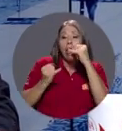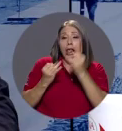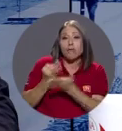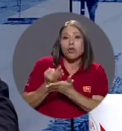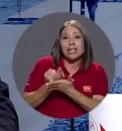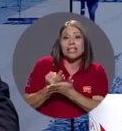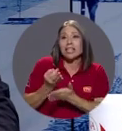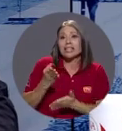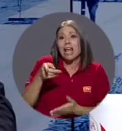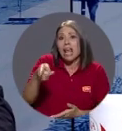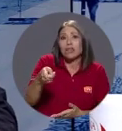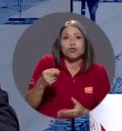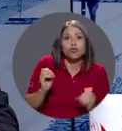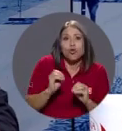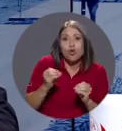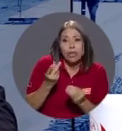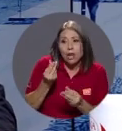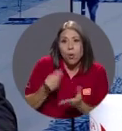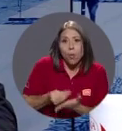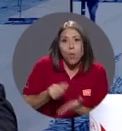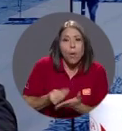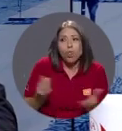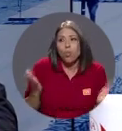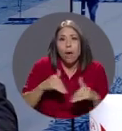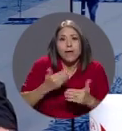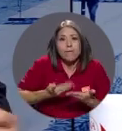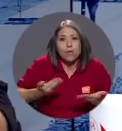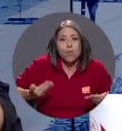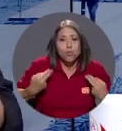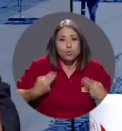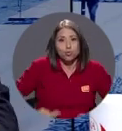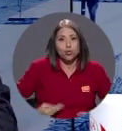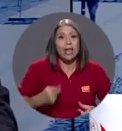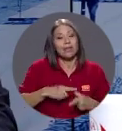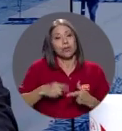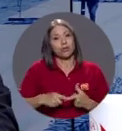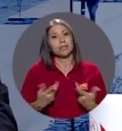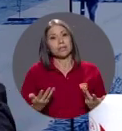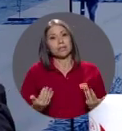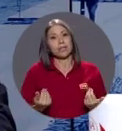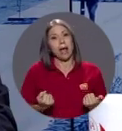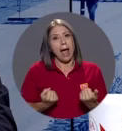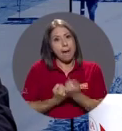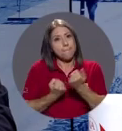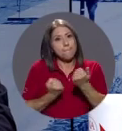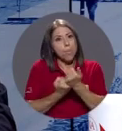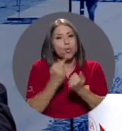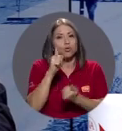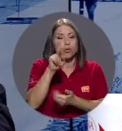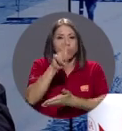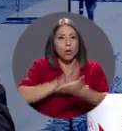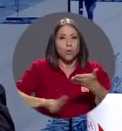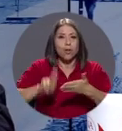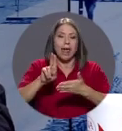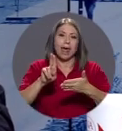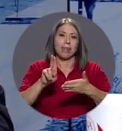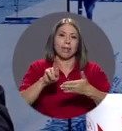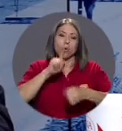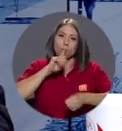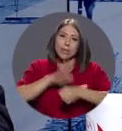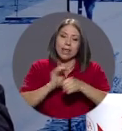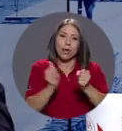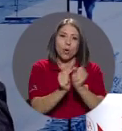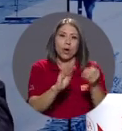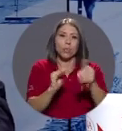zonas fronterizas, ¿verdad?, donde no tienen una capacidad tan fuerte. Y en esas, desde luego que el aporte técnico de una universidad comprometida con